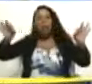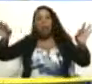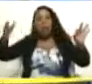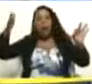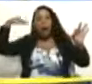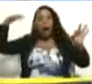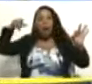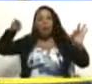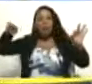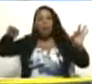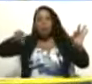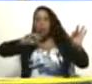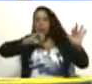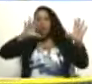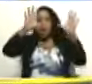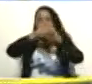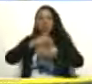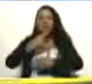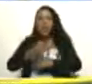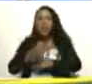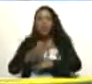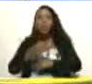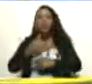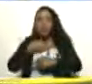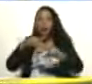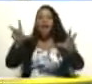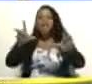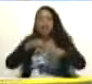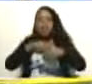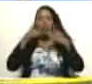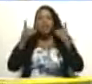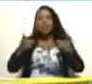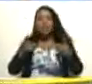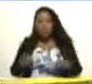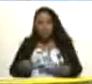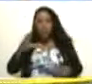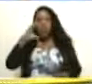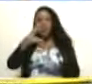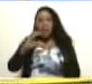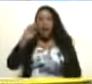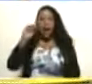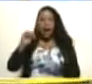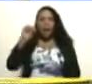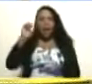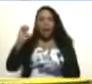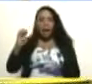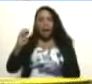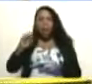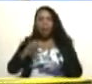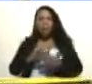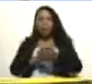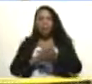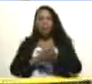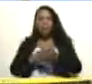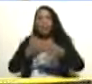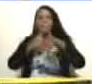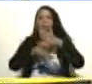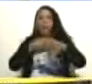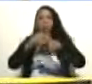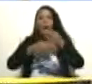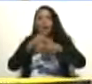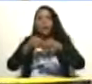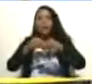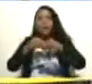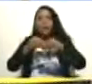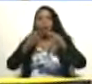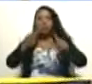aquella noche y dijo: acepto la decisión del Consejo Nacional Electoral, vamos a revocatorio y